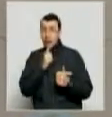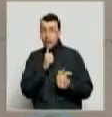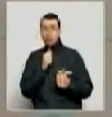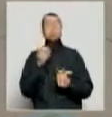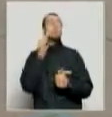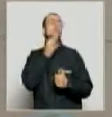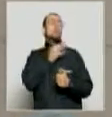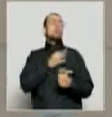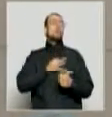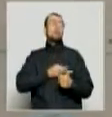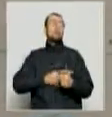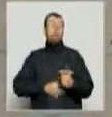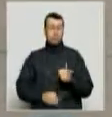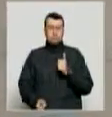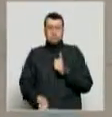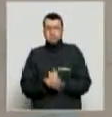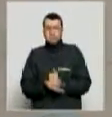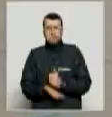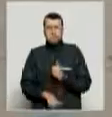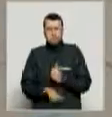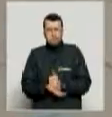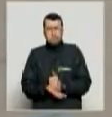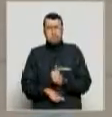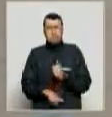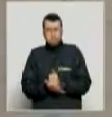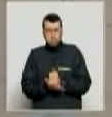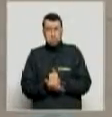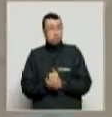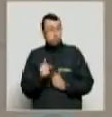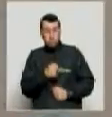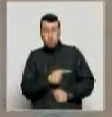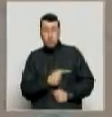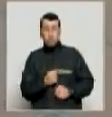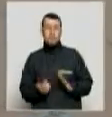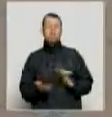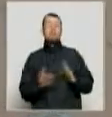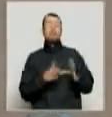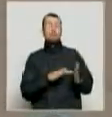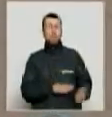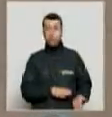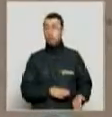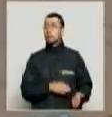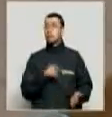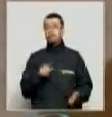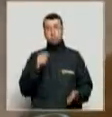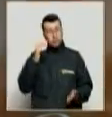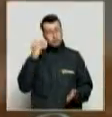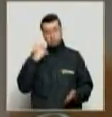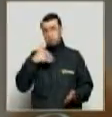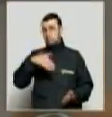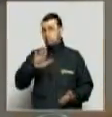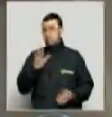que está taponada por placas de colesterol, el corazón va a morir y va a quedar con una secuela para toda la